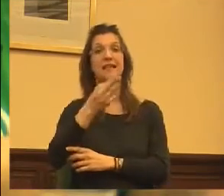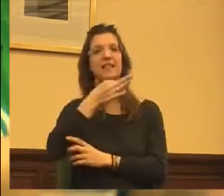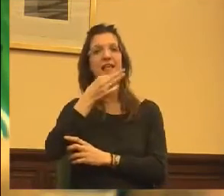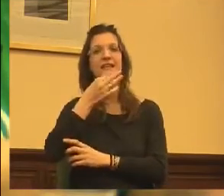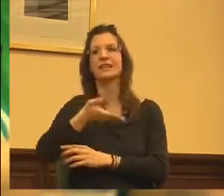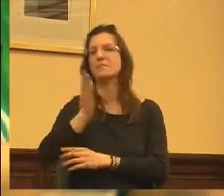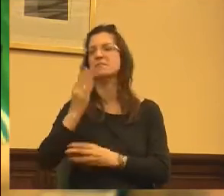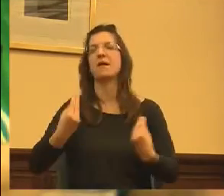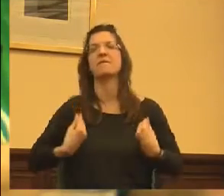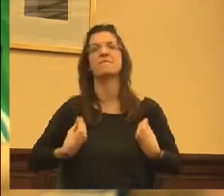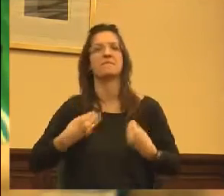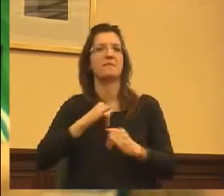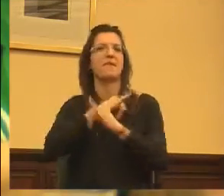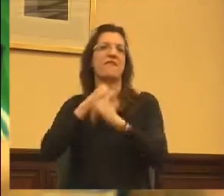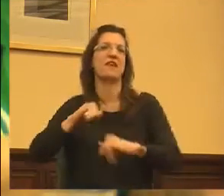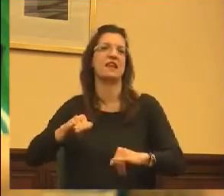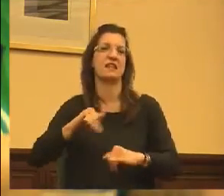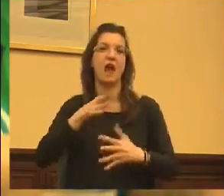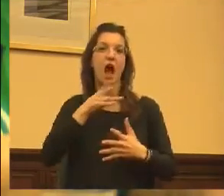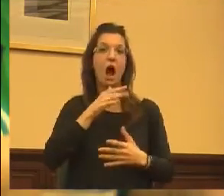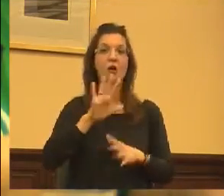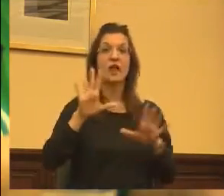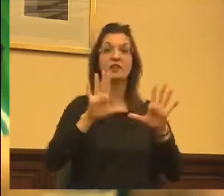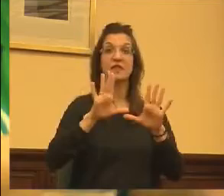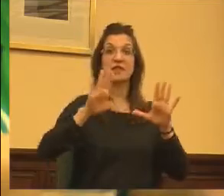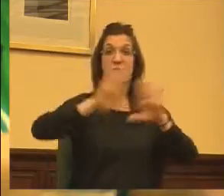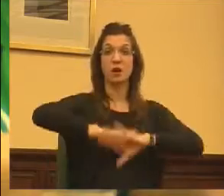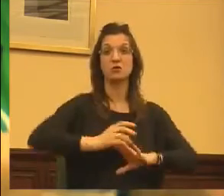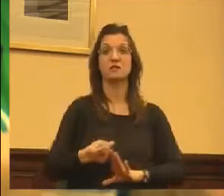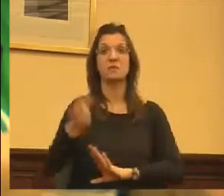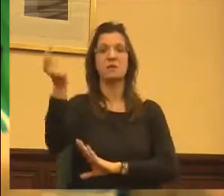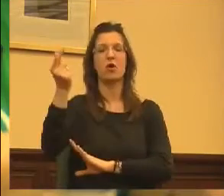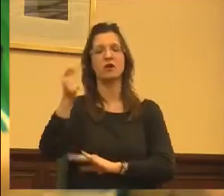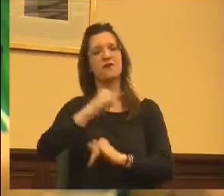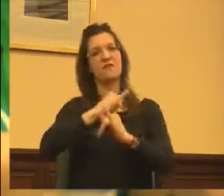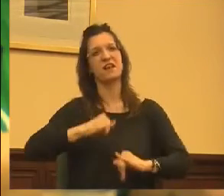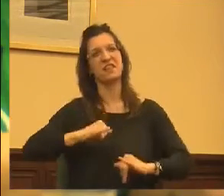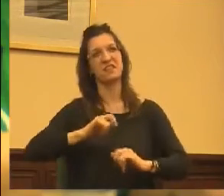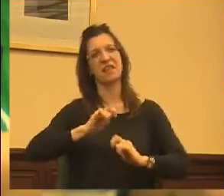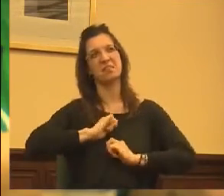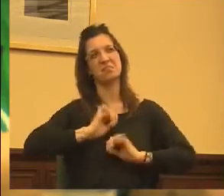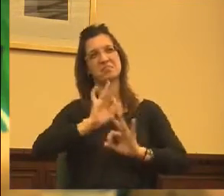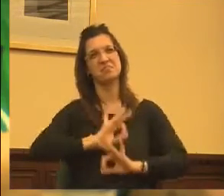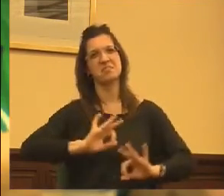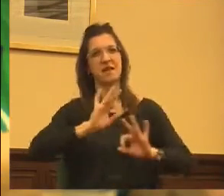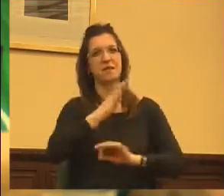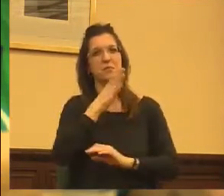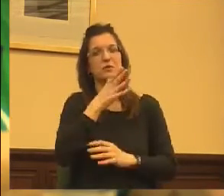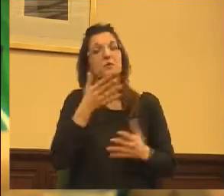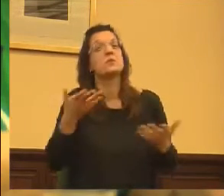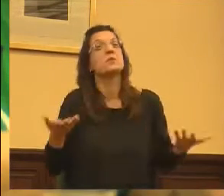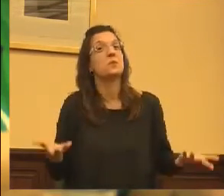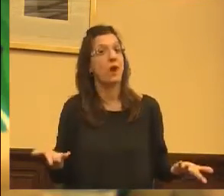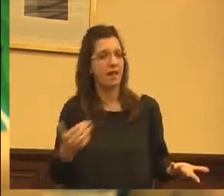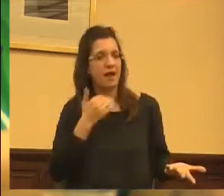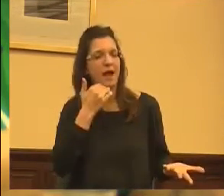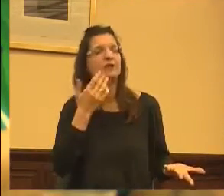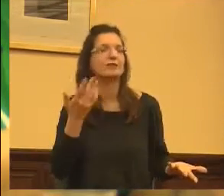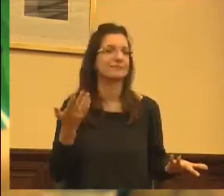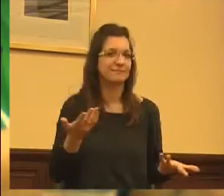el hombre más feliz del mundo. Ahora me estoy yendo a las 10 de la noche y no tengo tanta felicidad. Algún motivo de felicidad sí me llevo, ¿eh? Porque algunas